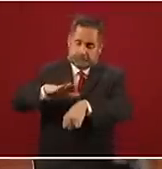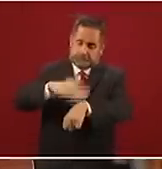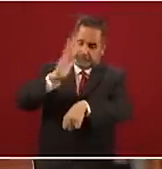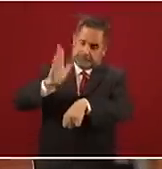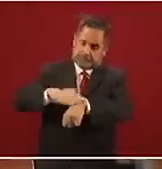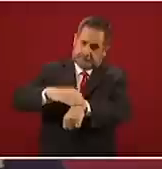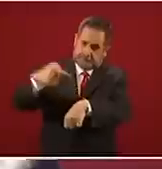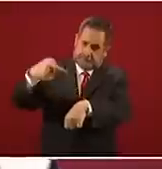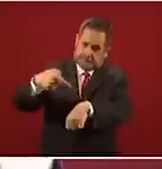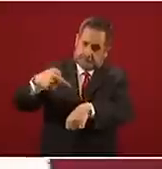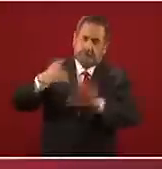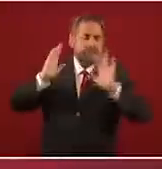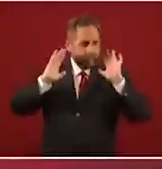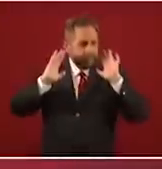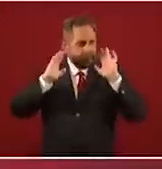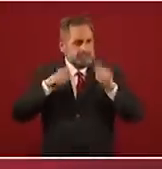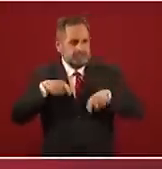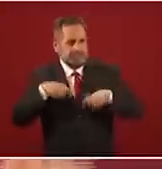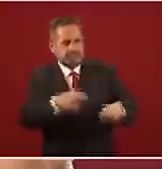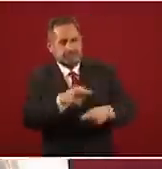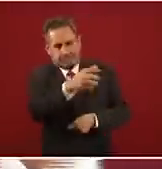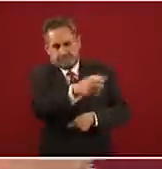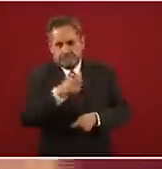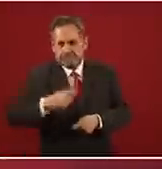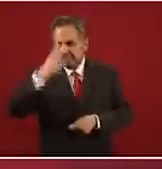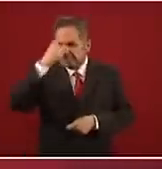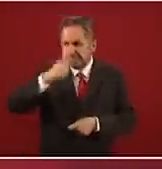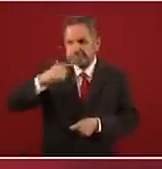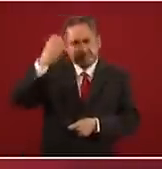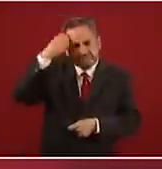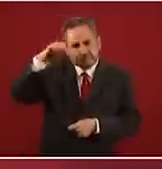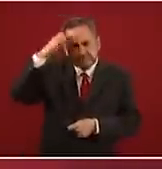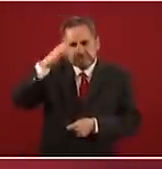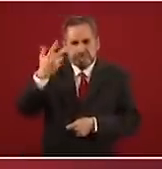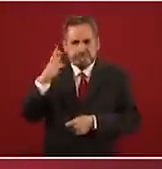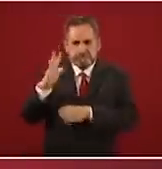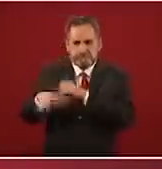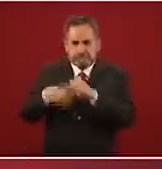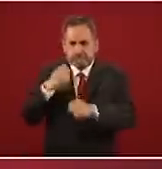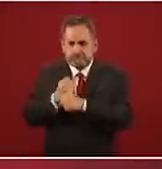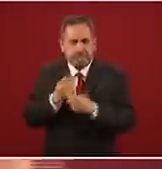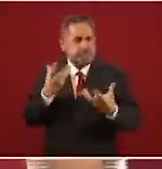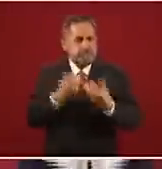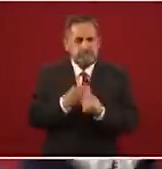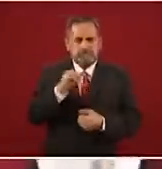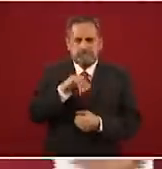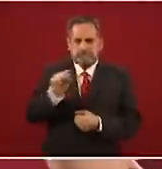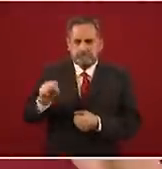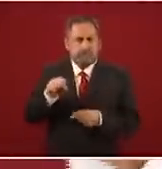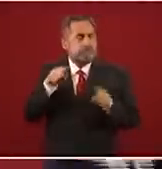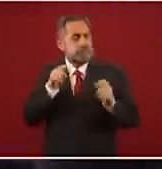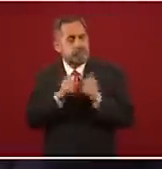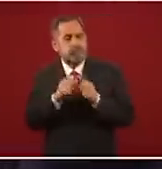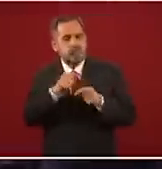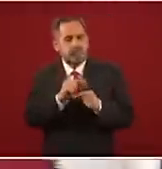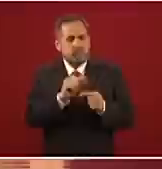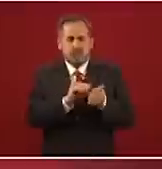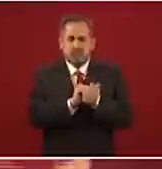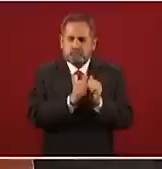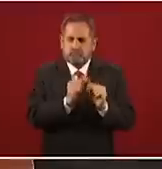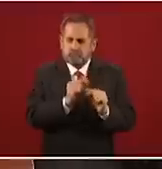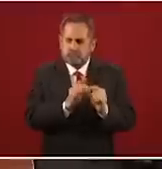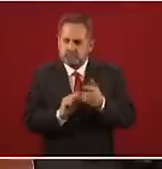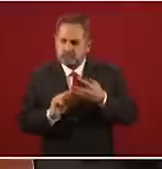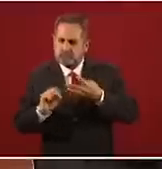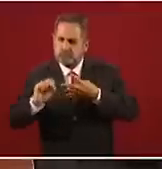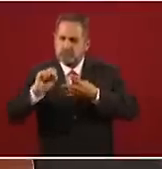criterio. Tenían que ser perfiles con experiencia de por lo menos 10 años en el Seguro Social, que hubieran ido ascendiendo